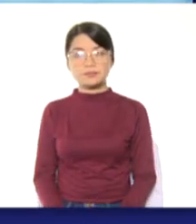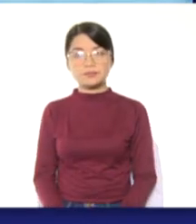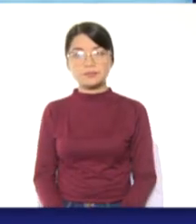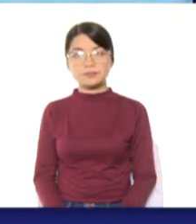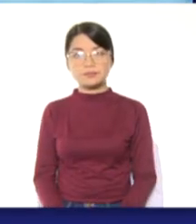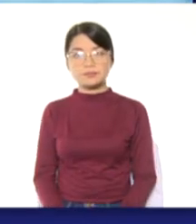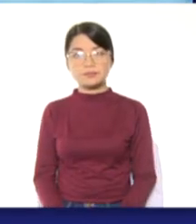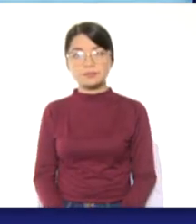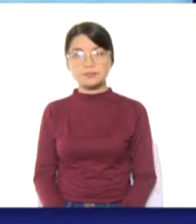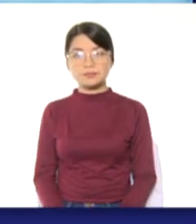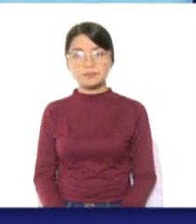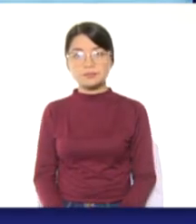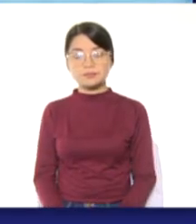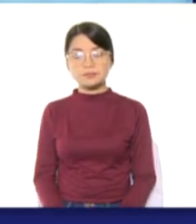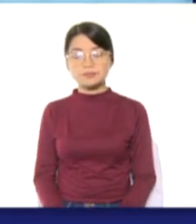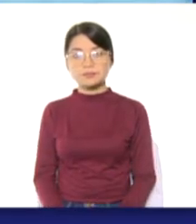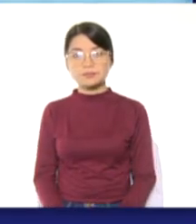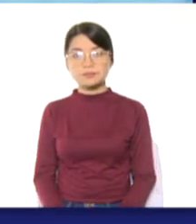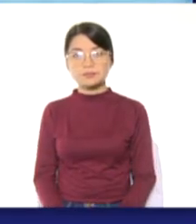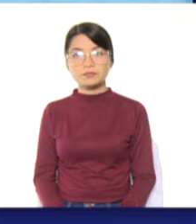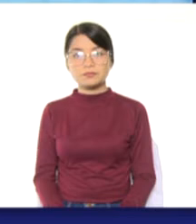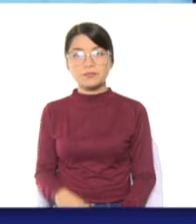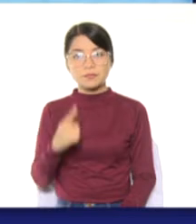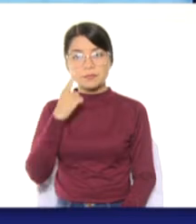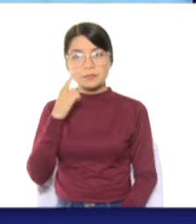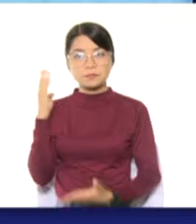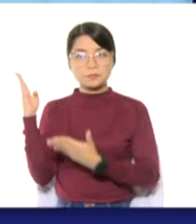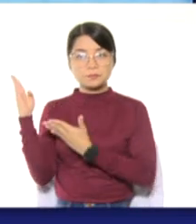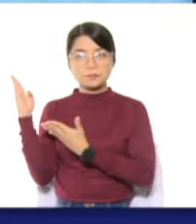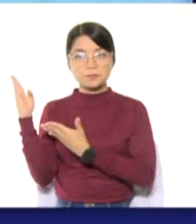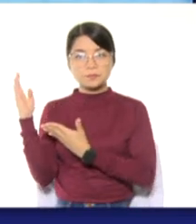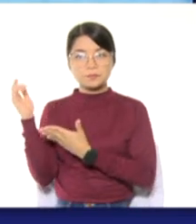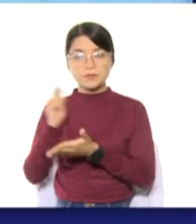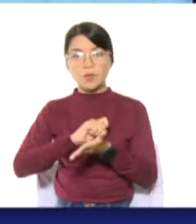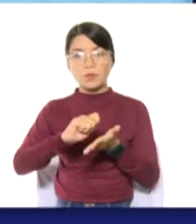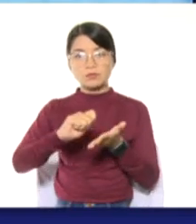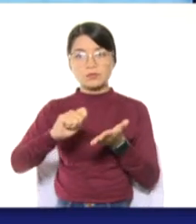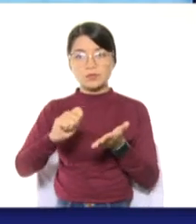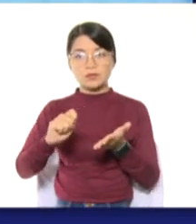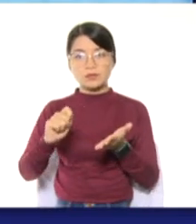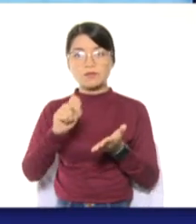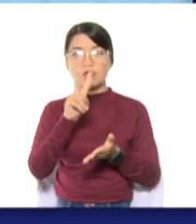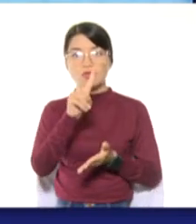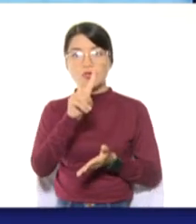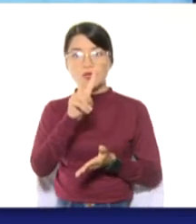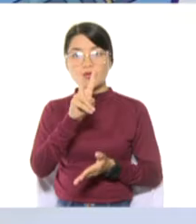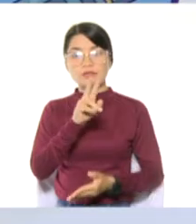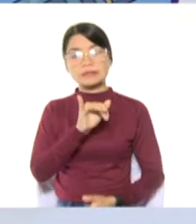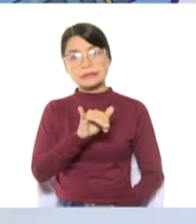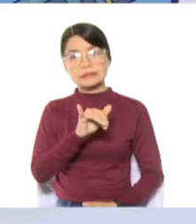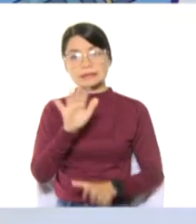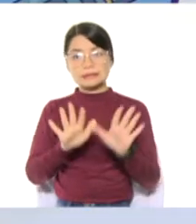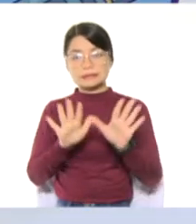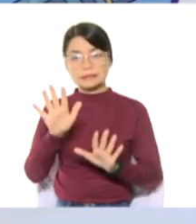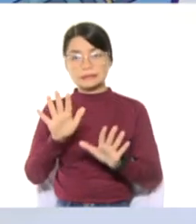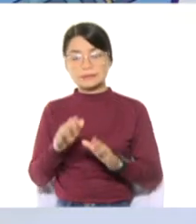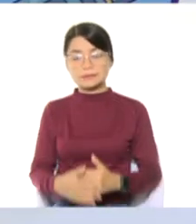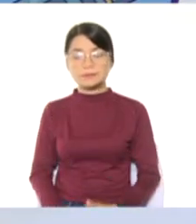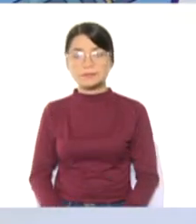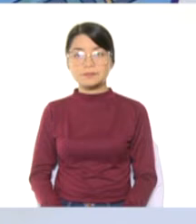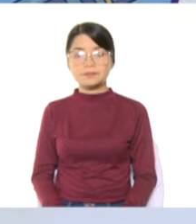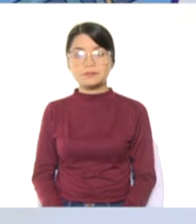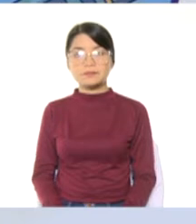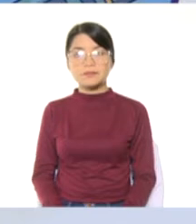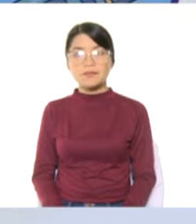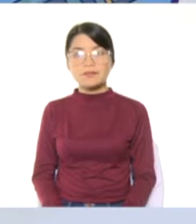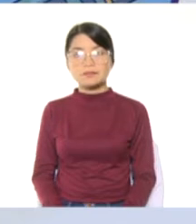escrito, para que vean cómo se redacta, ¿ok? Dice, ¿cómo se escribe 2 y 15? Dice, 15 minutes past